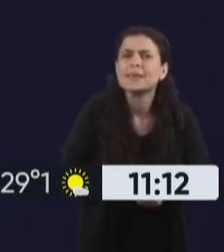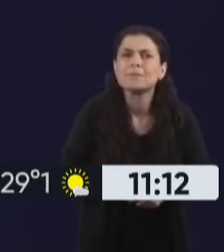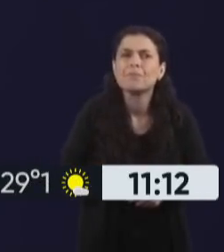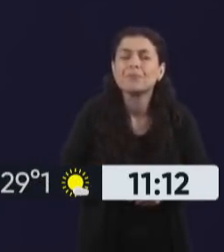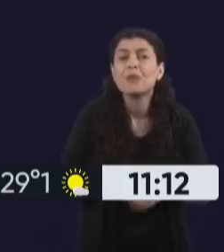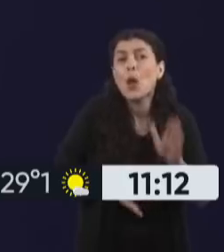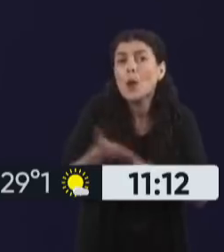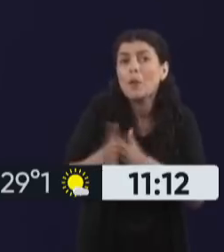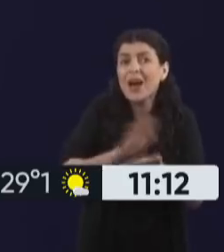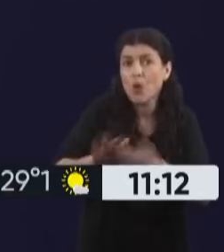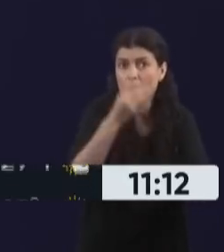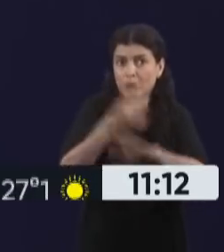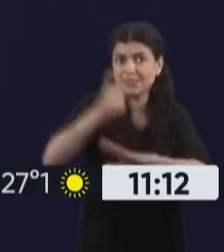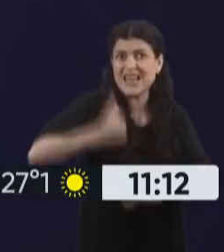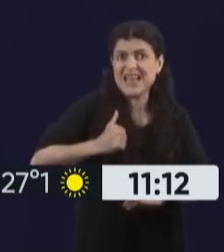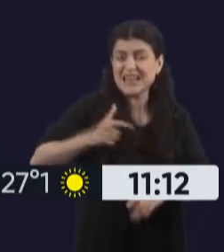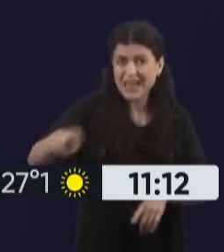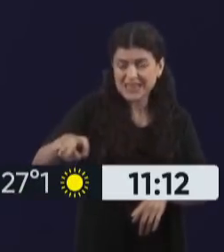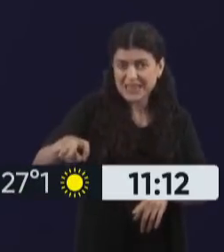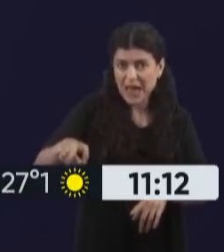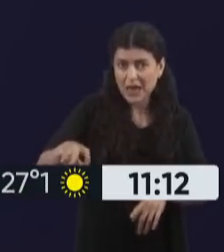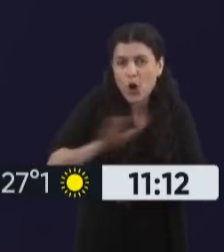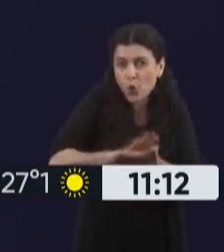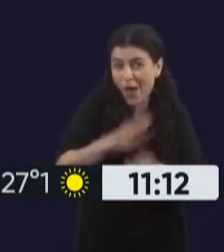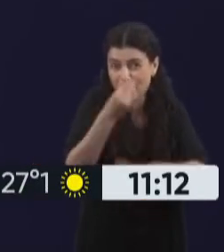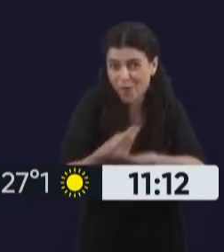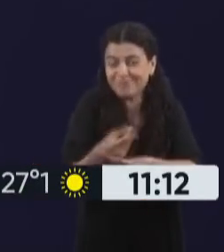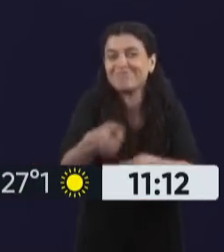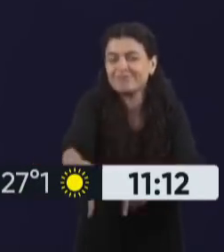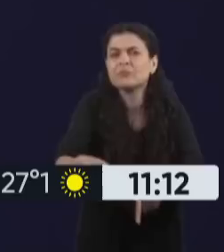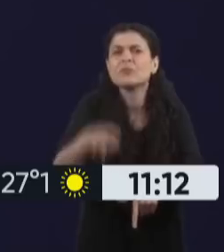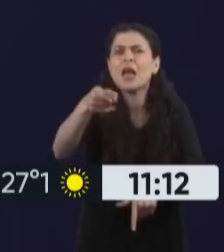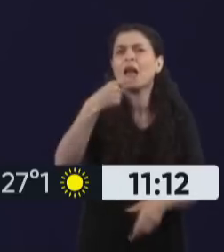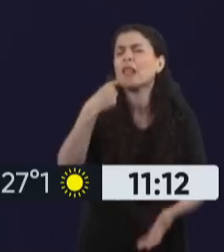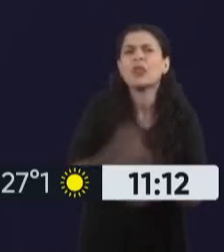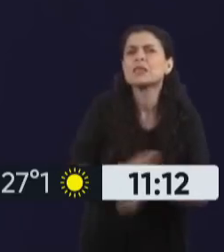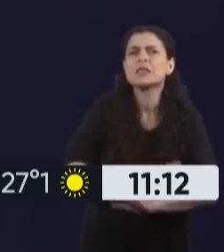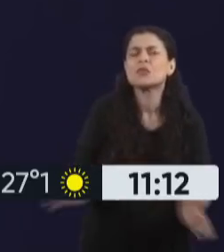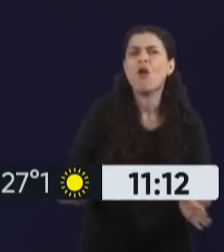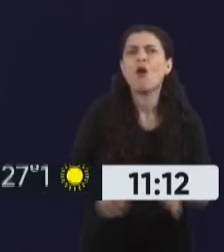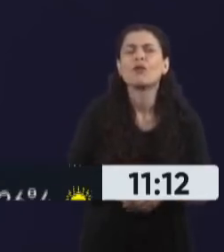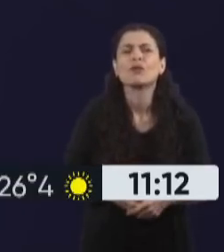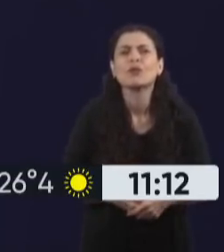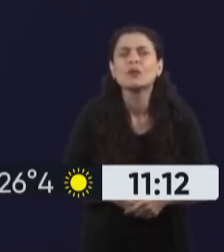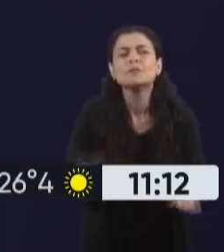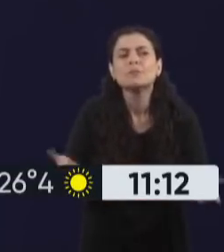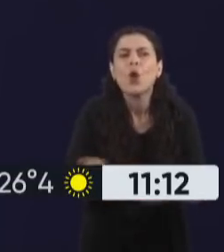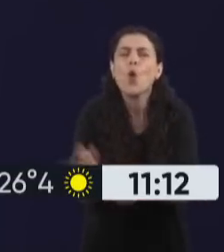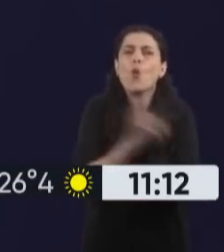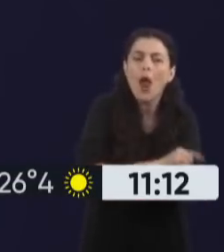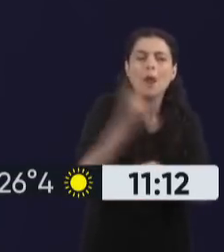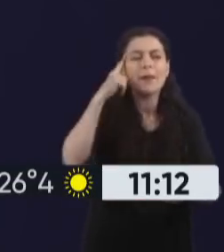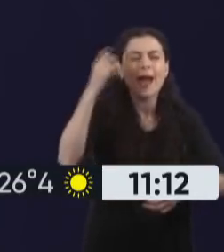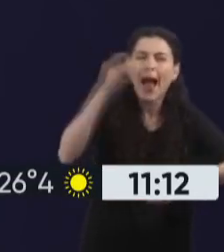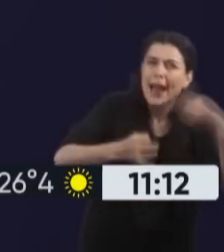flamante canciller, tiene poquitos días en el cargo, es obviamente reevaluar la